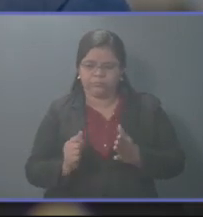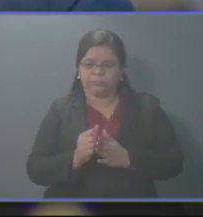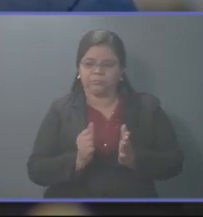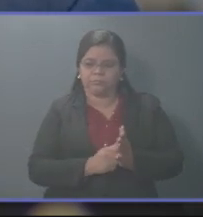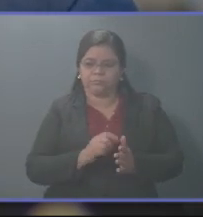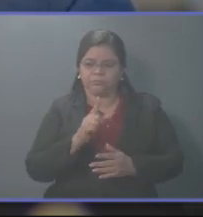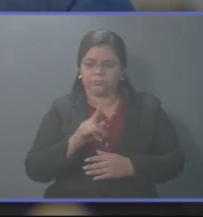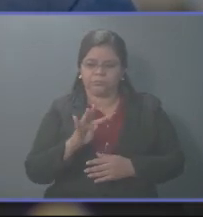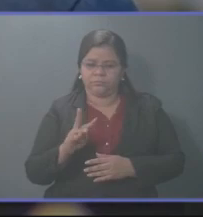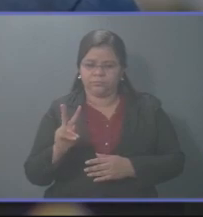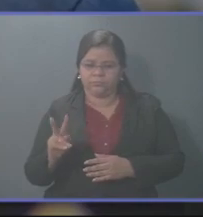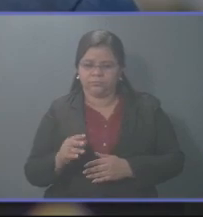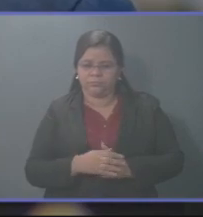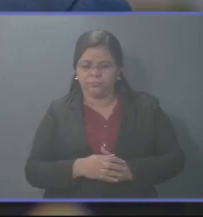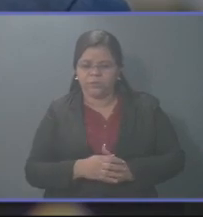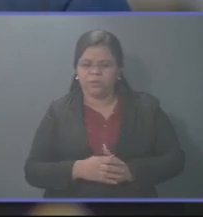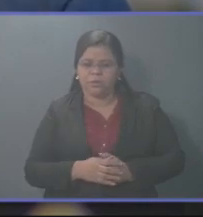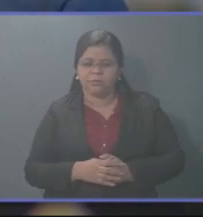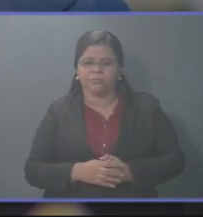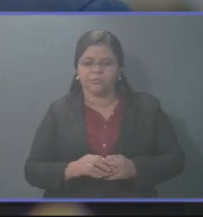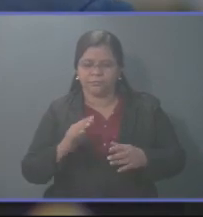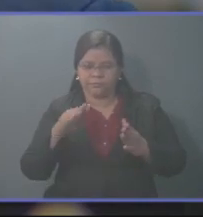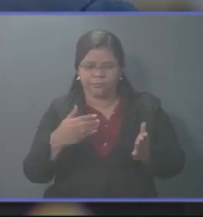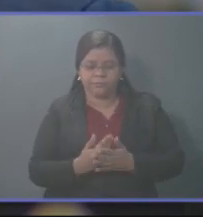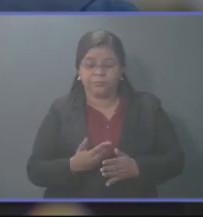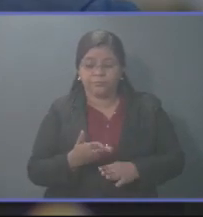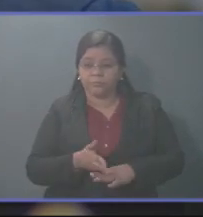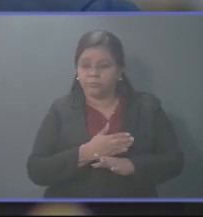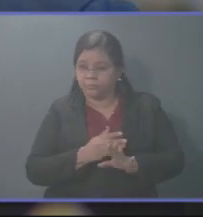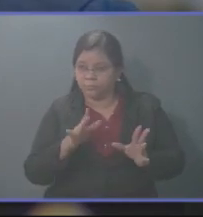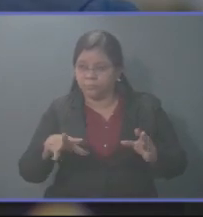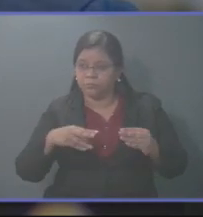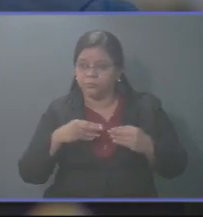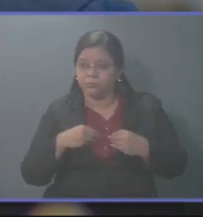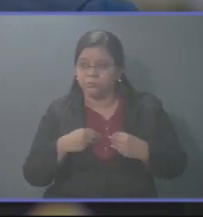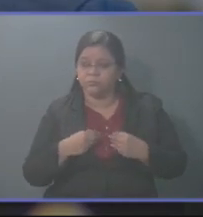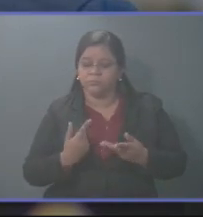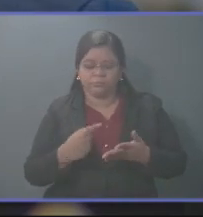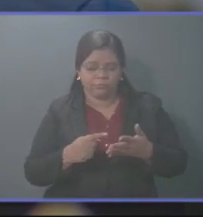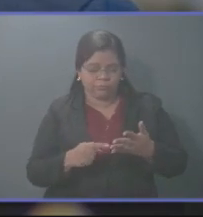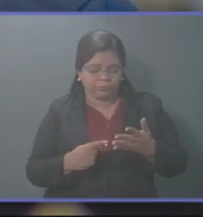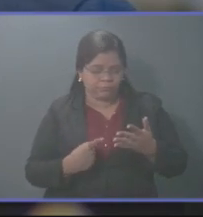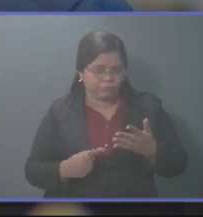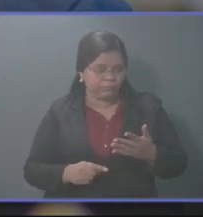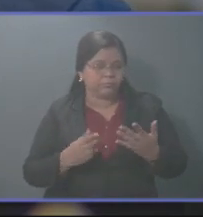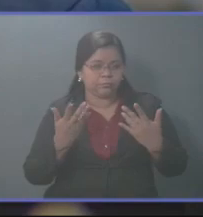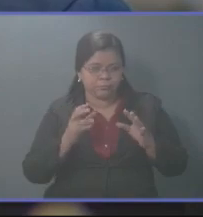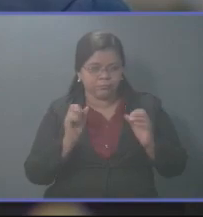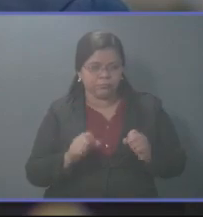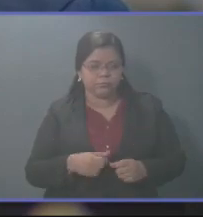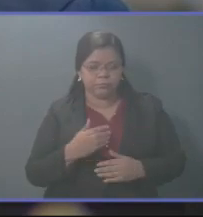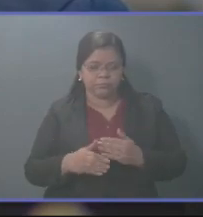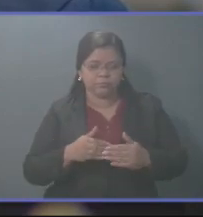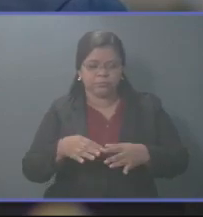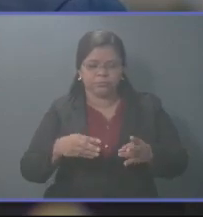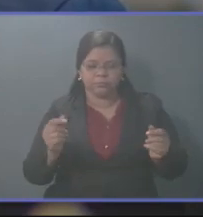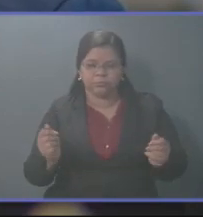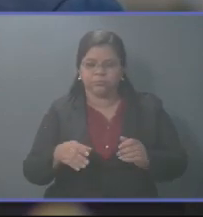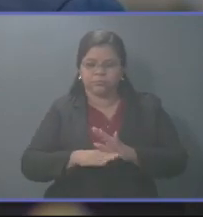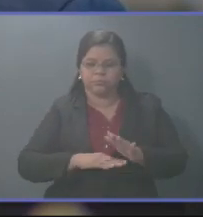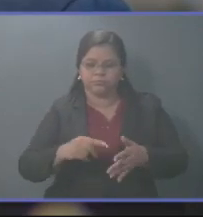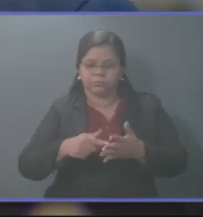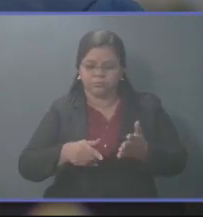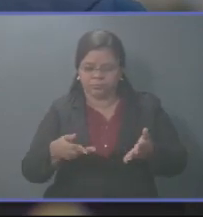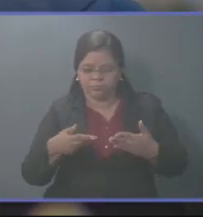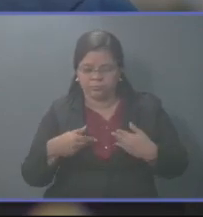Artículo 42. La resolución final admitirá recurso de revisión, el cual deberá tramitarse conforme al derecho